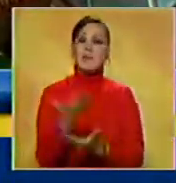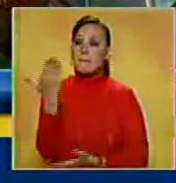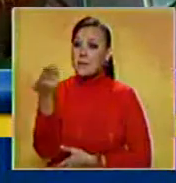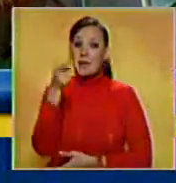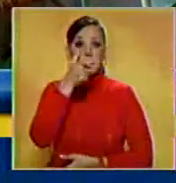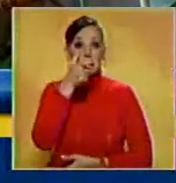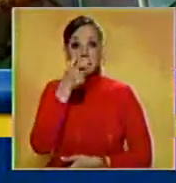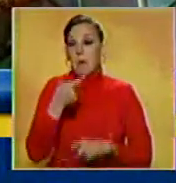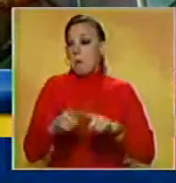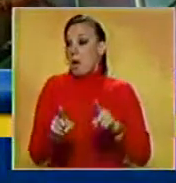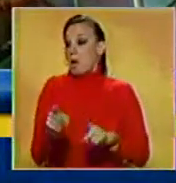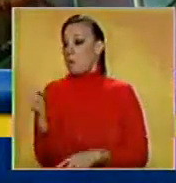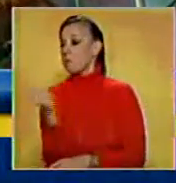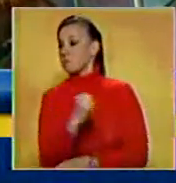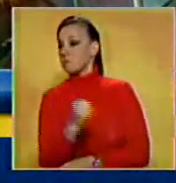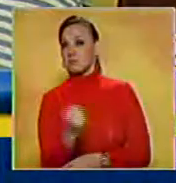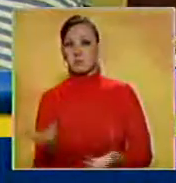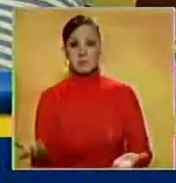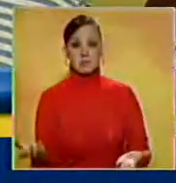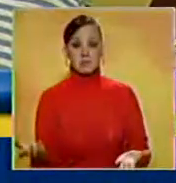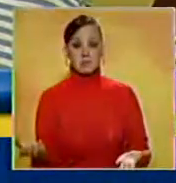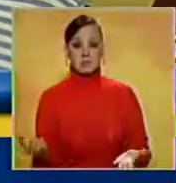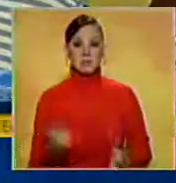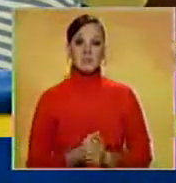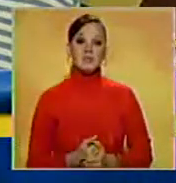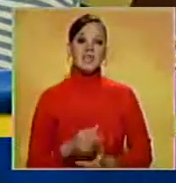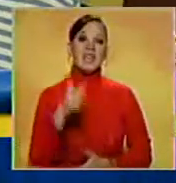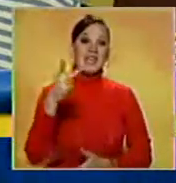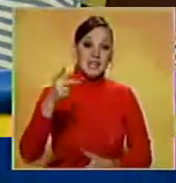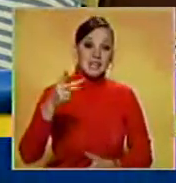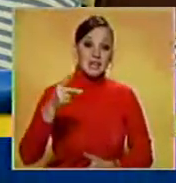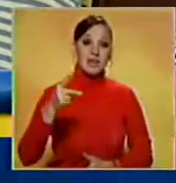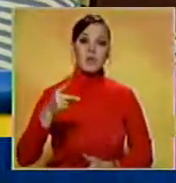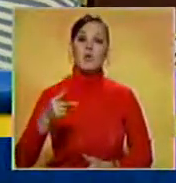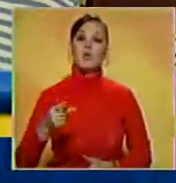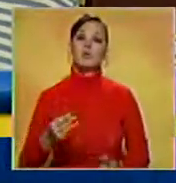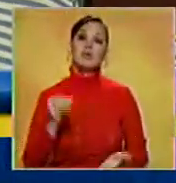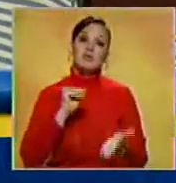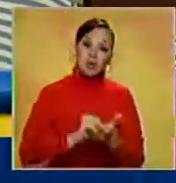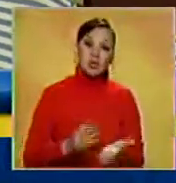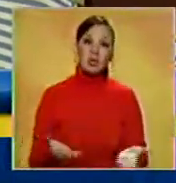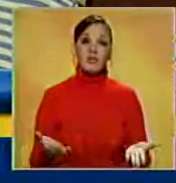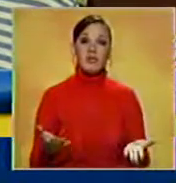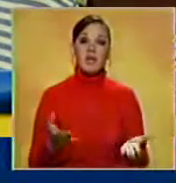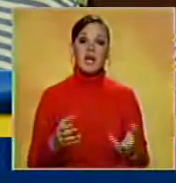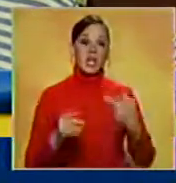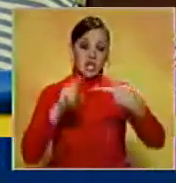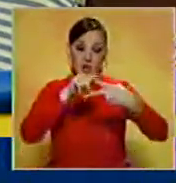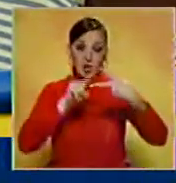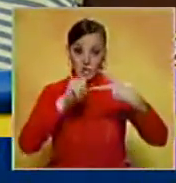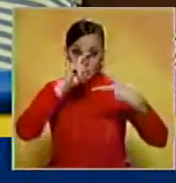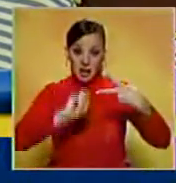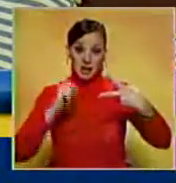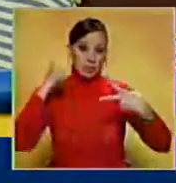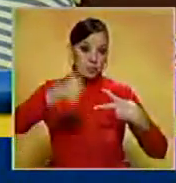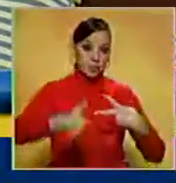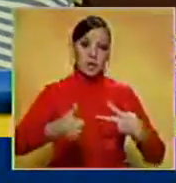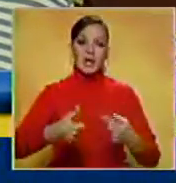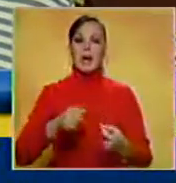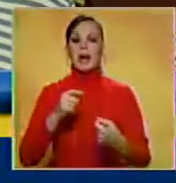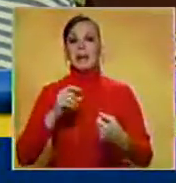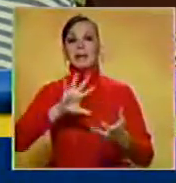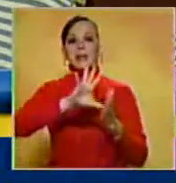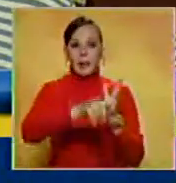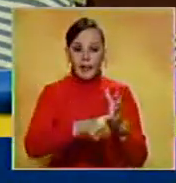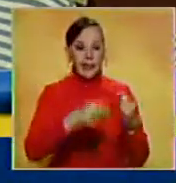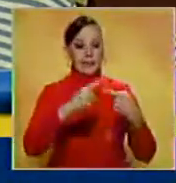vigilancia, pero no han sido escuchados. Segunda vez que nos hemos afectado acá en la institución en 2 años, ya que una primera vez